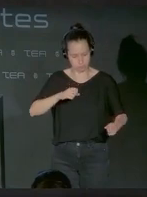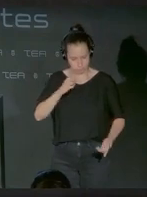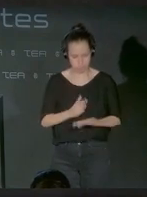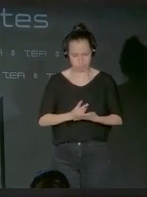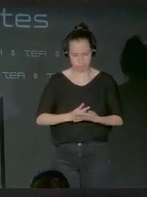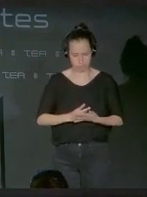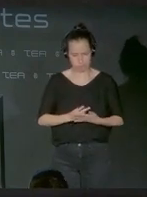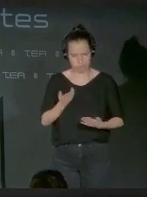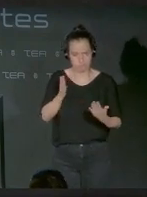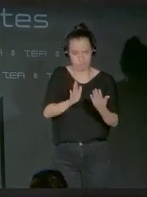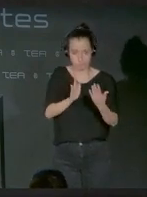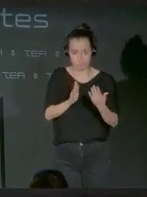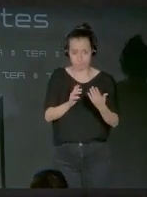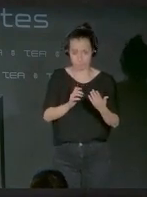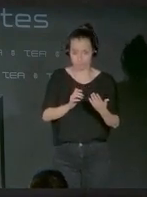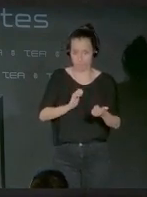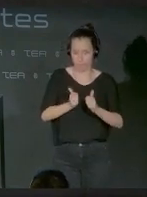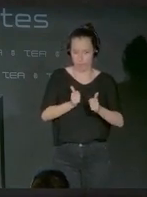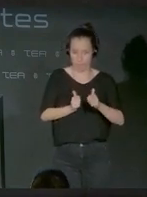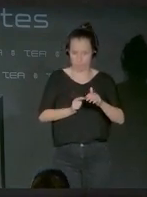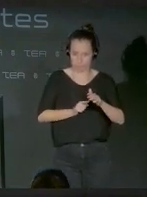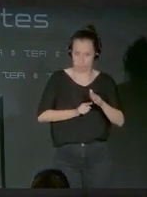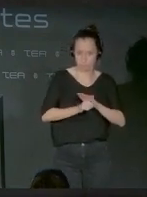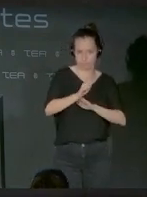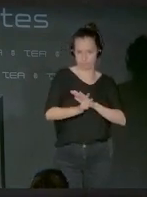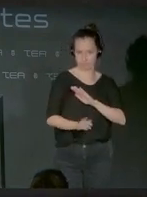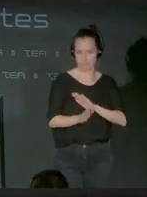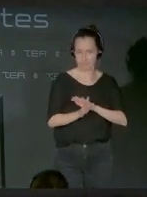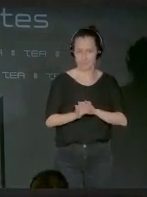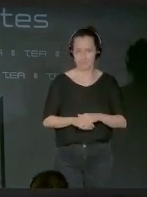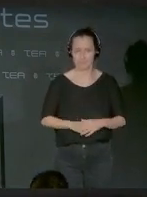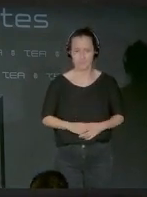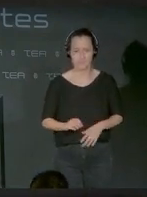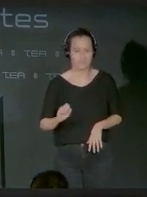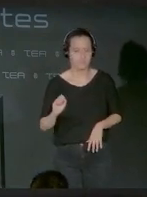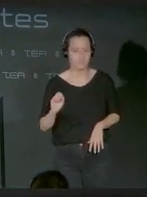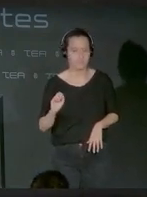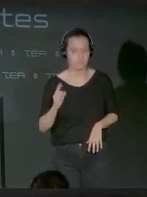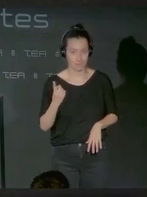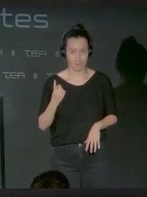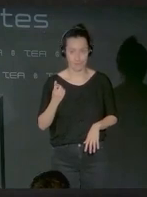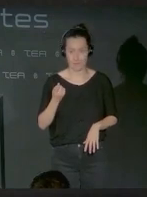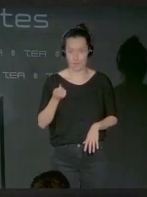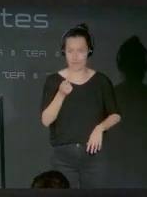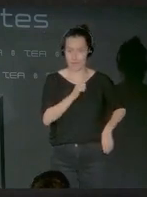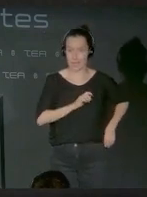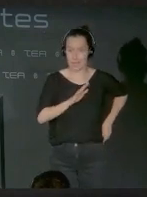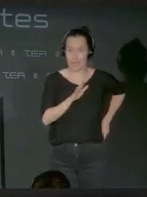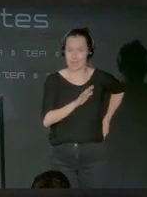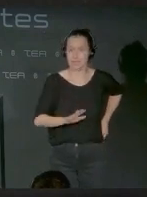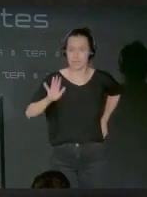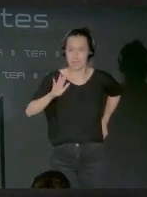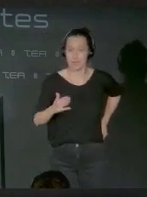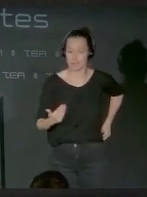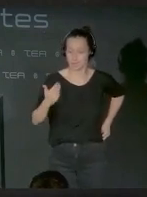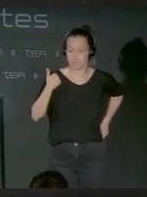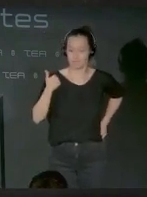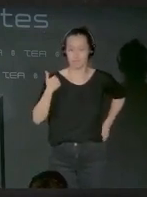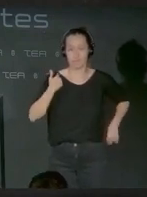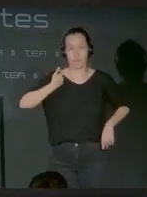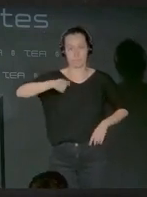vienen transitando el videojuego desde hace tiempo en primer lugar por el turno que corresponde a España en la presidencia rotatoria de la Unión Europea